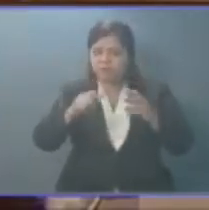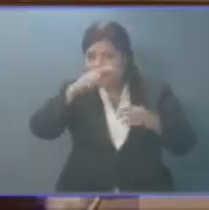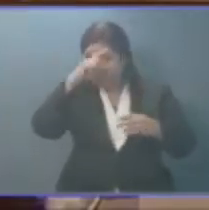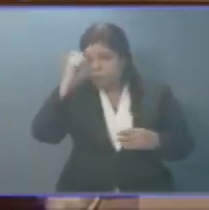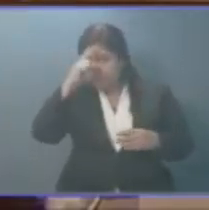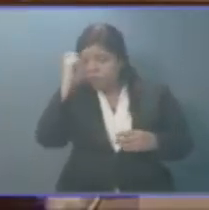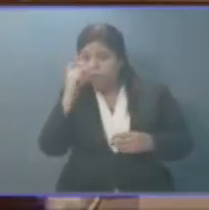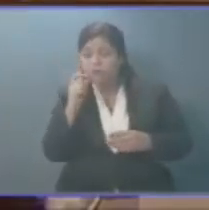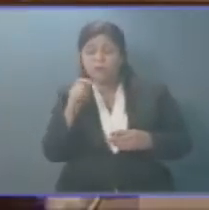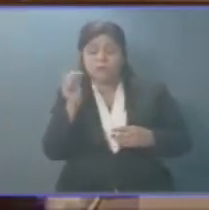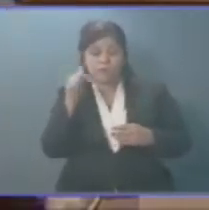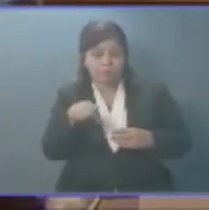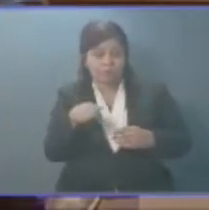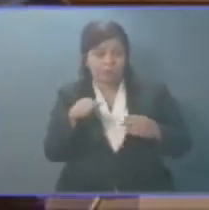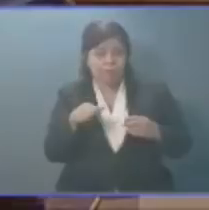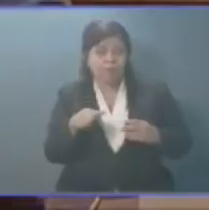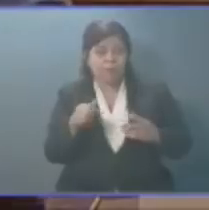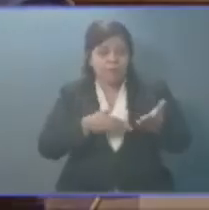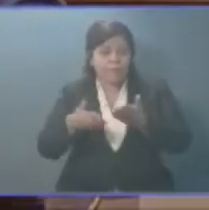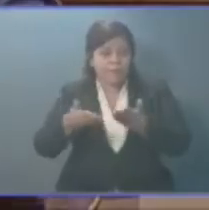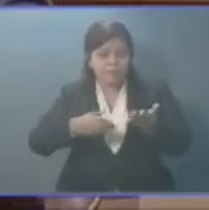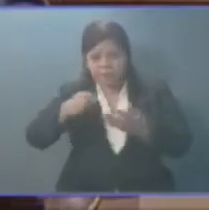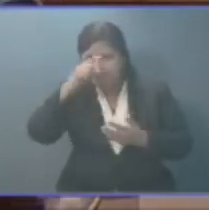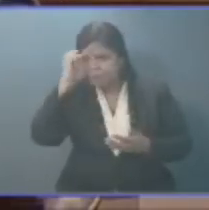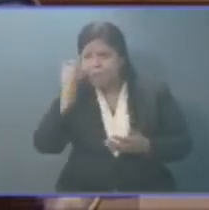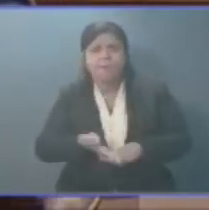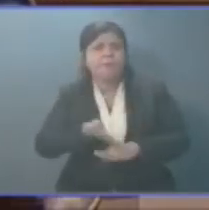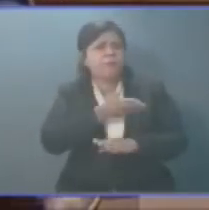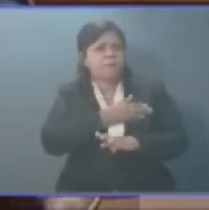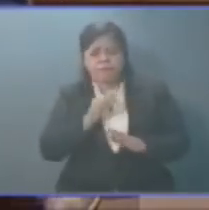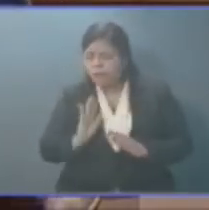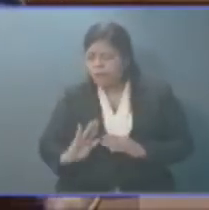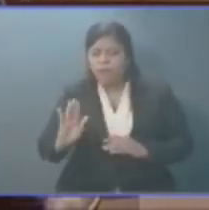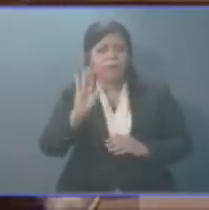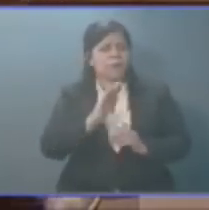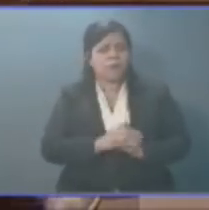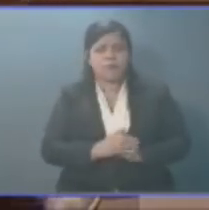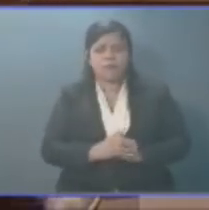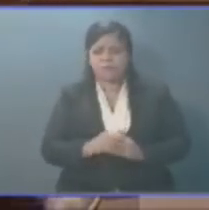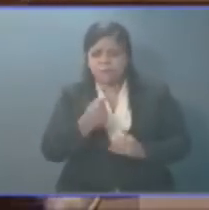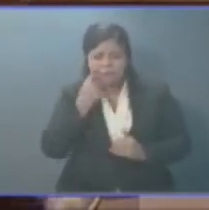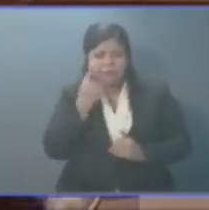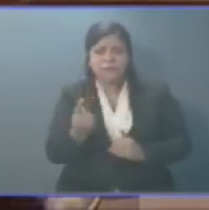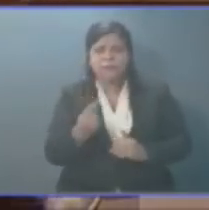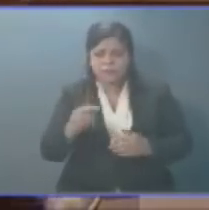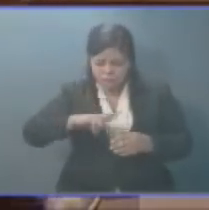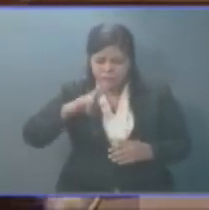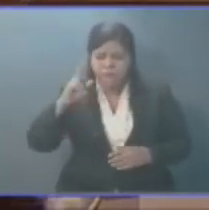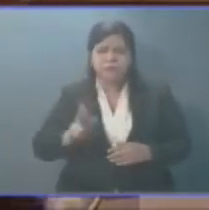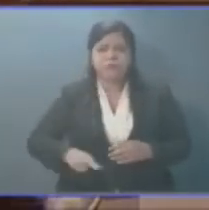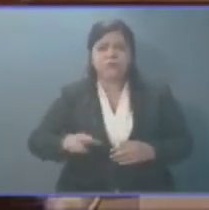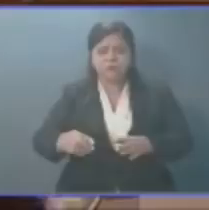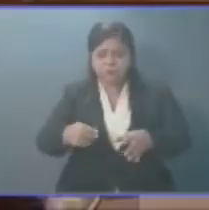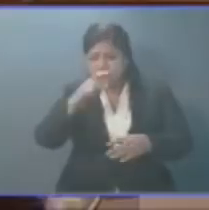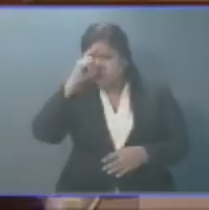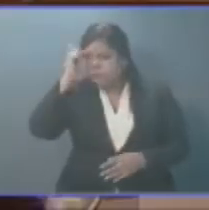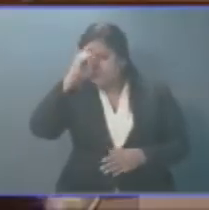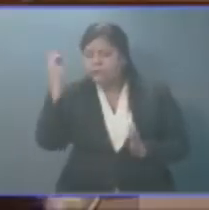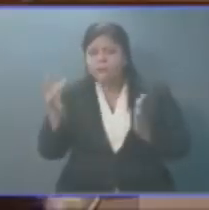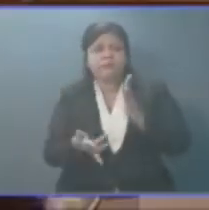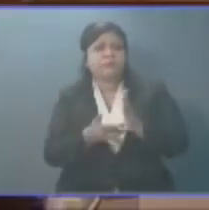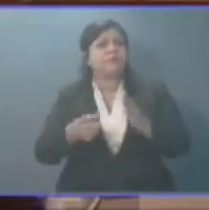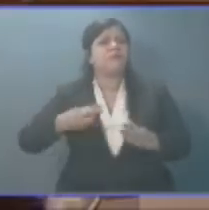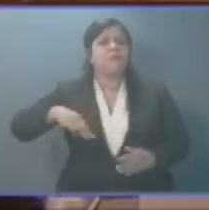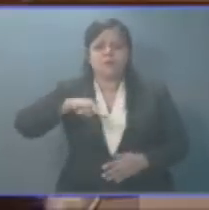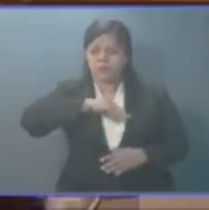y desempleo en El Salvador a través del mercado laboral, nunca en la historia ha habido una evidencia de un trabajo eminentemente técnico del